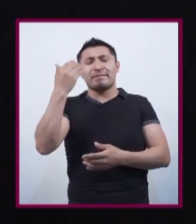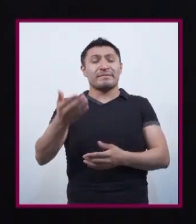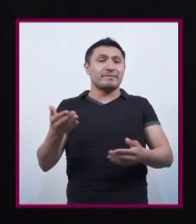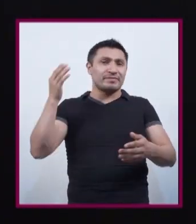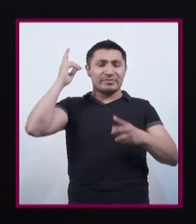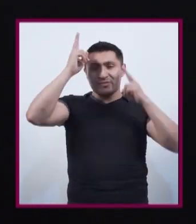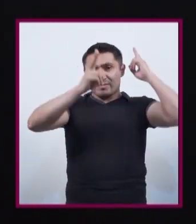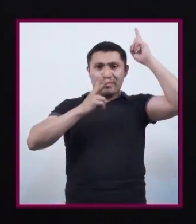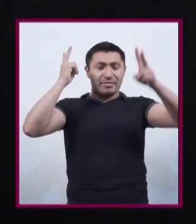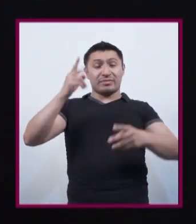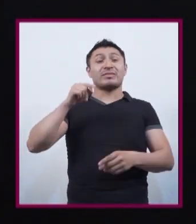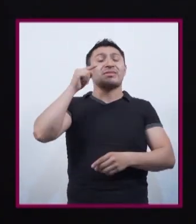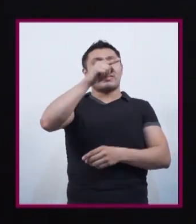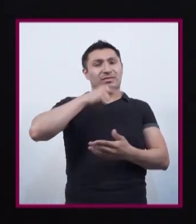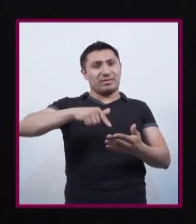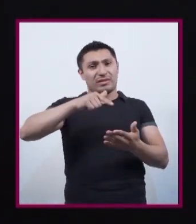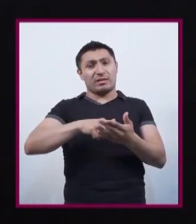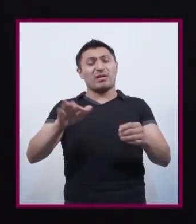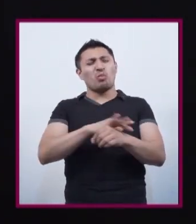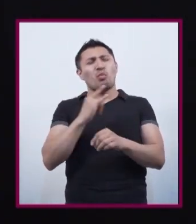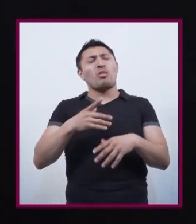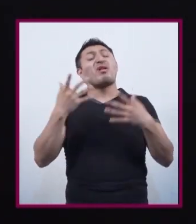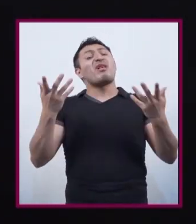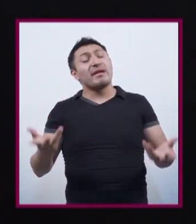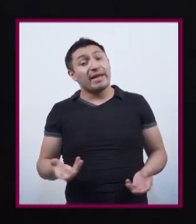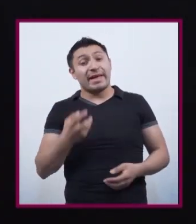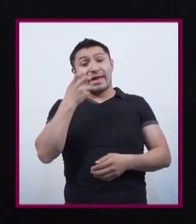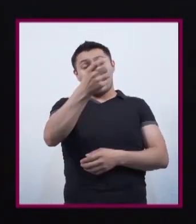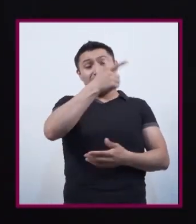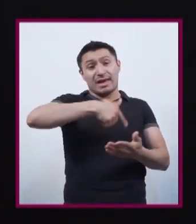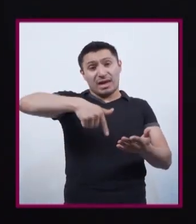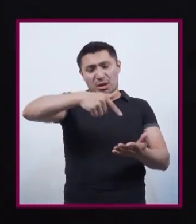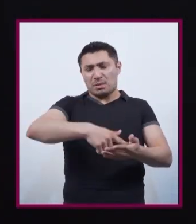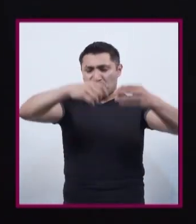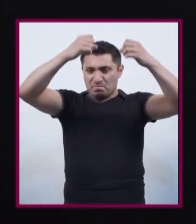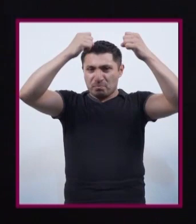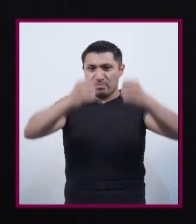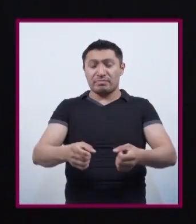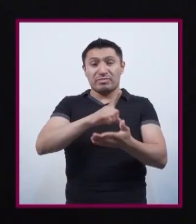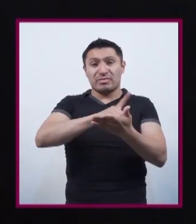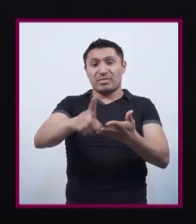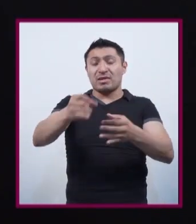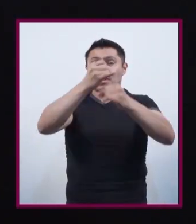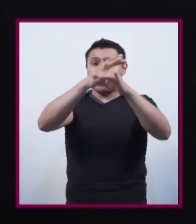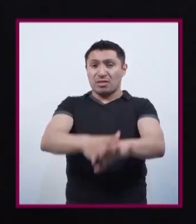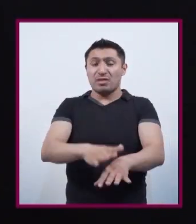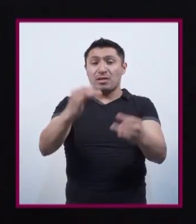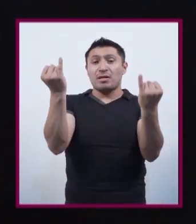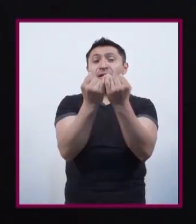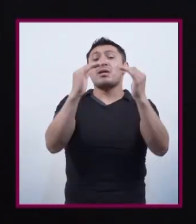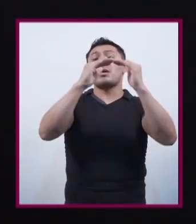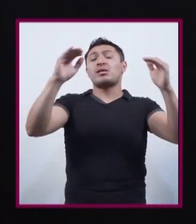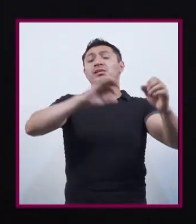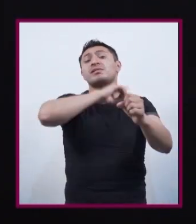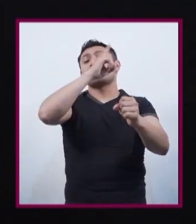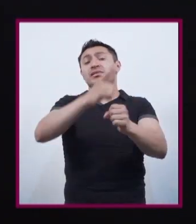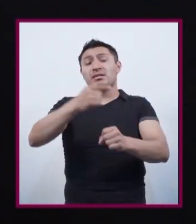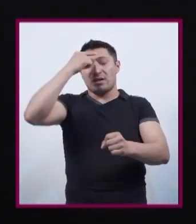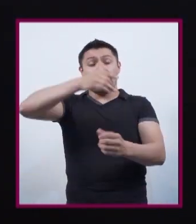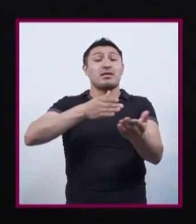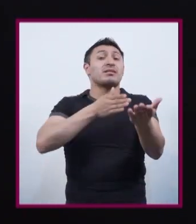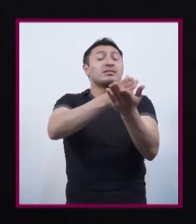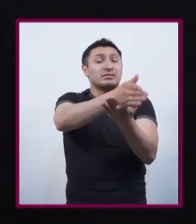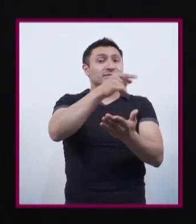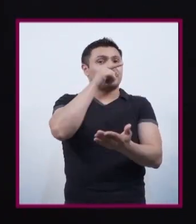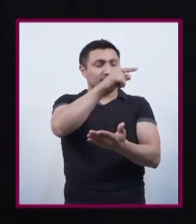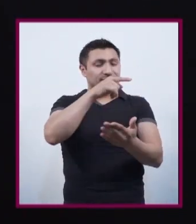histórica, me siento con el deseo de visitar nuestra Hemeroteca Nacional. ¿Sabes por qué? Porque es un lugar que garantiza el derecho a la